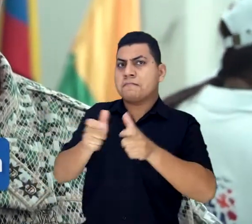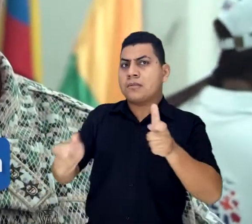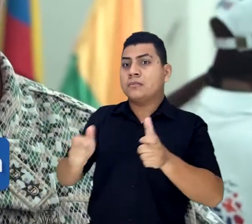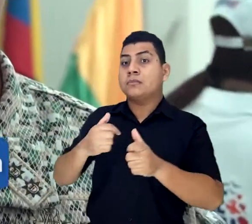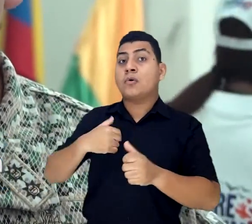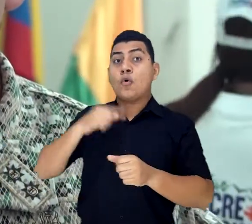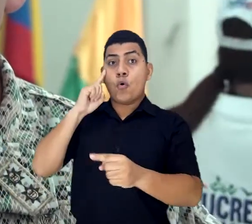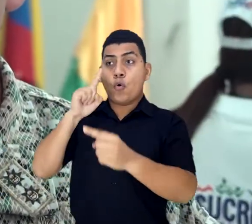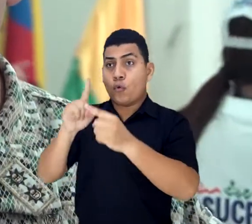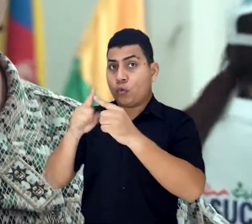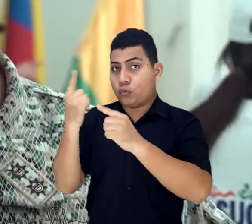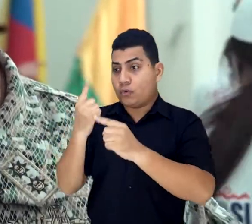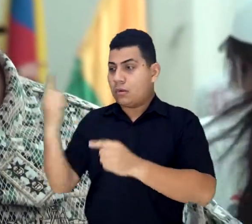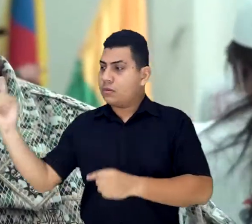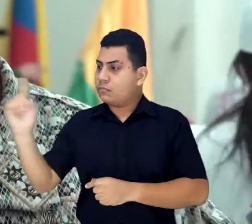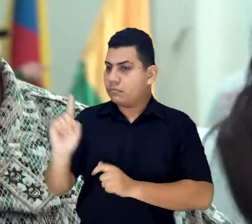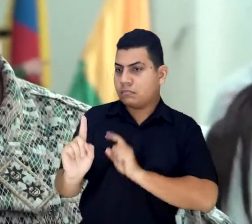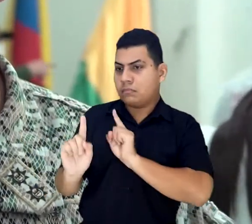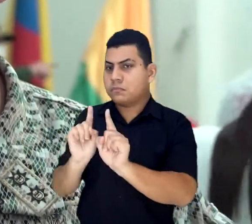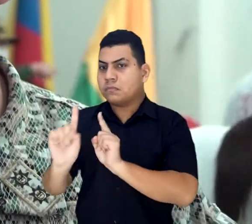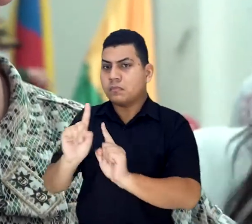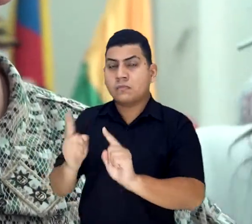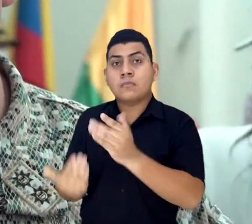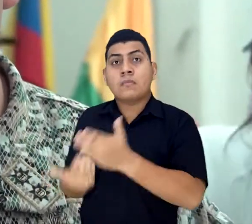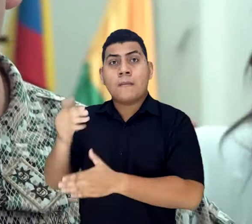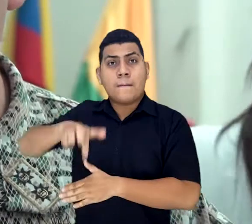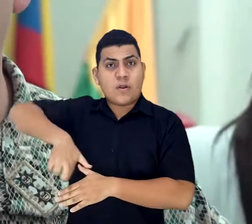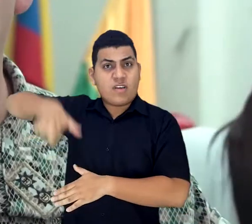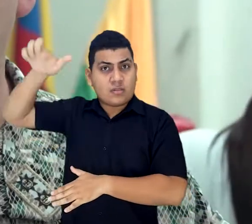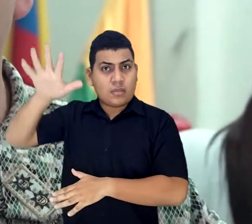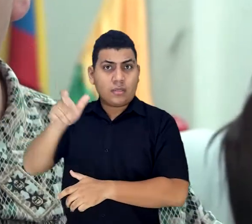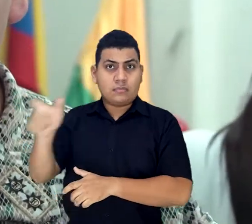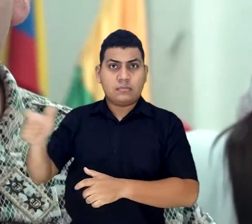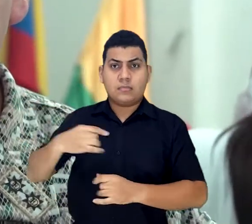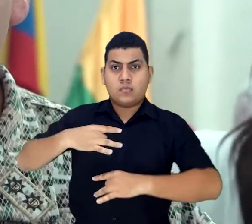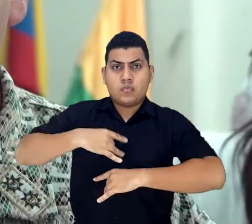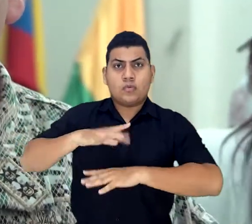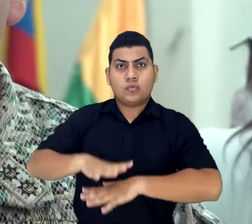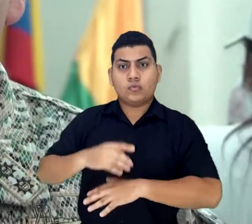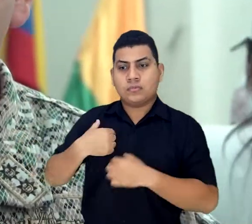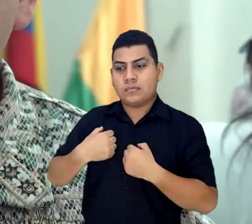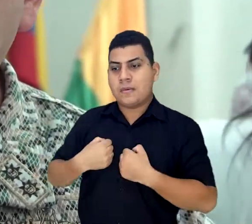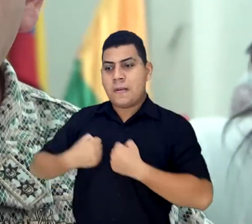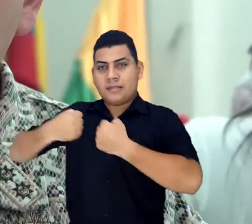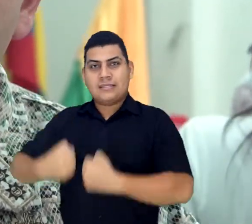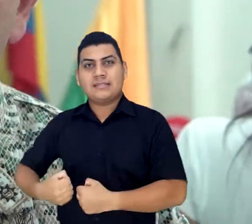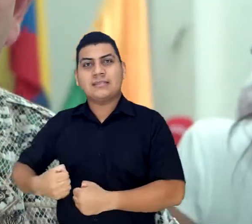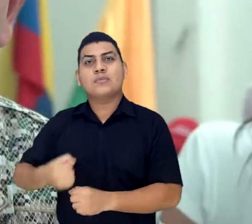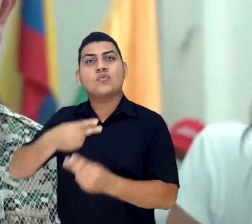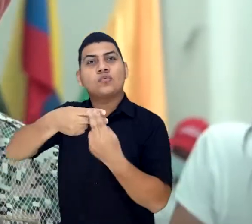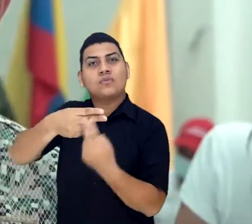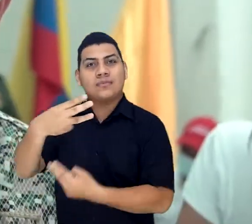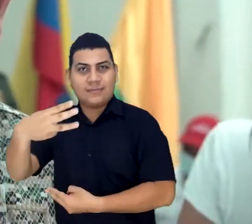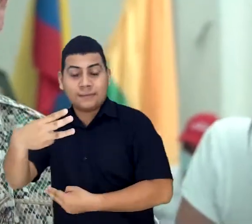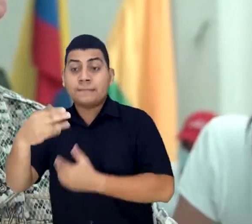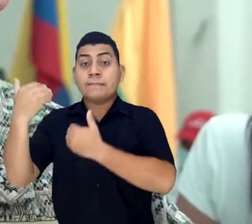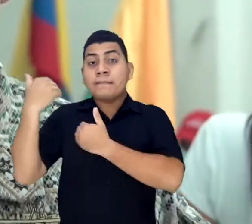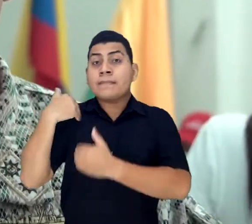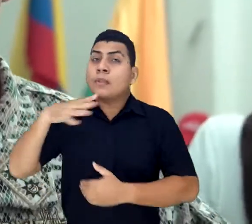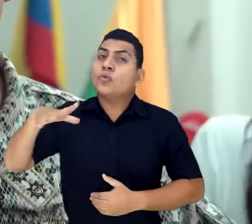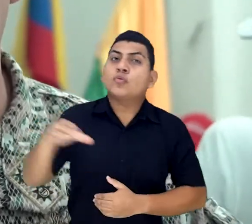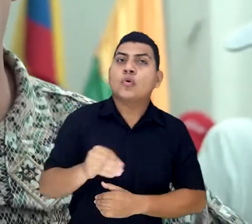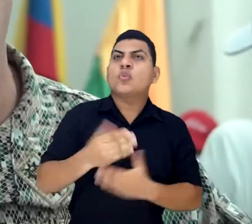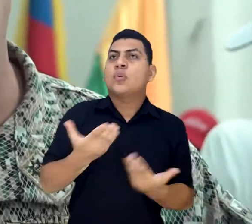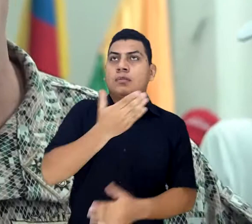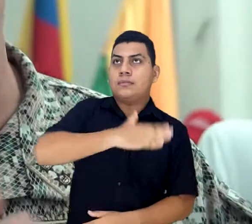compañía de seguridad, una compañía con infantes de marina profesionales que va a reforzar el batallón número 13 y que va a tener una responsabilidad en todo lo que son las faldas